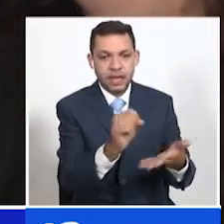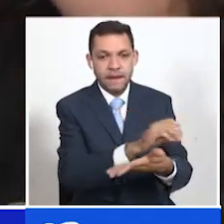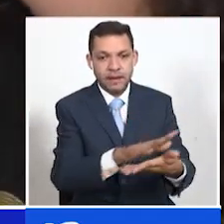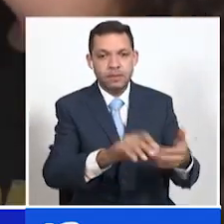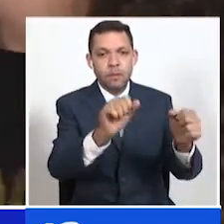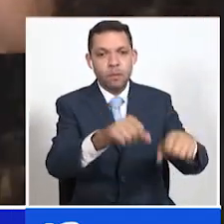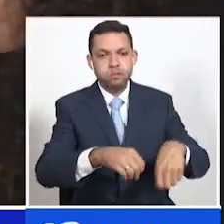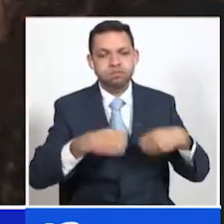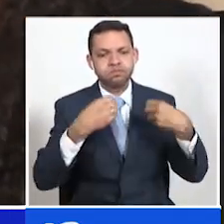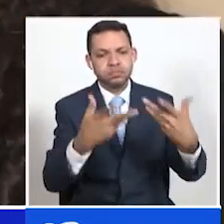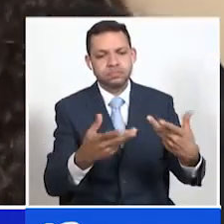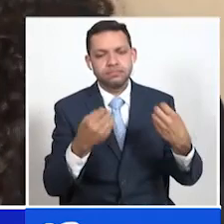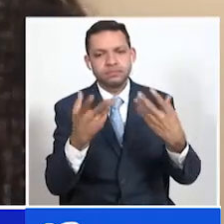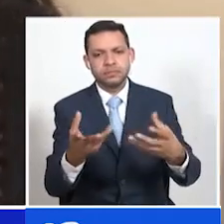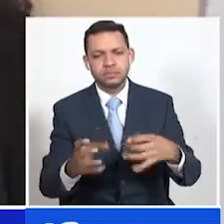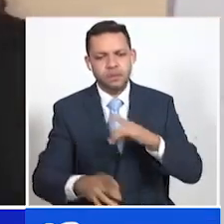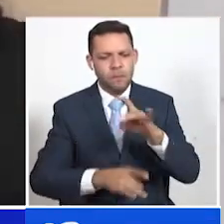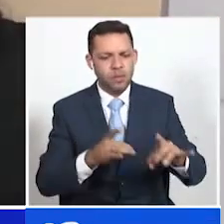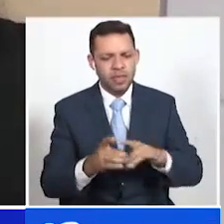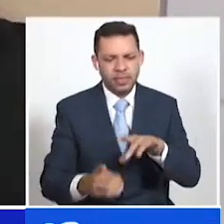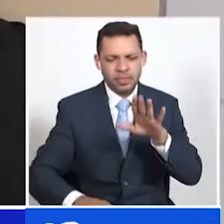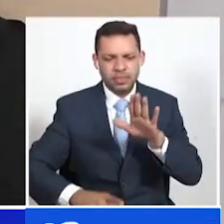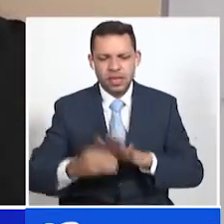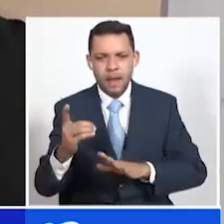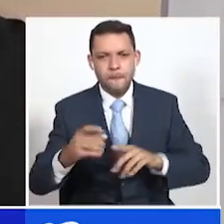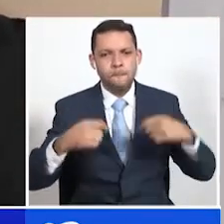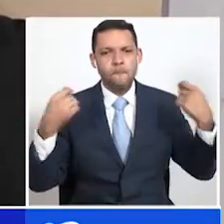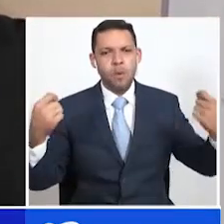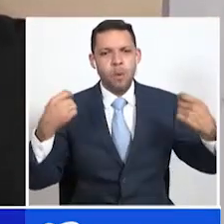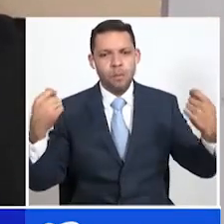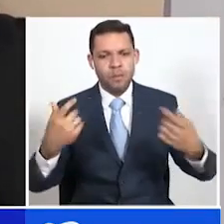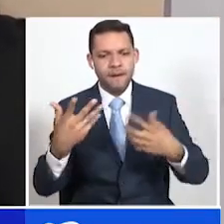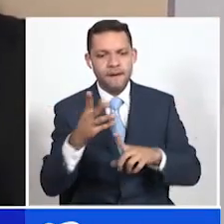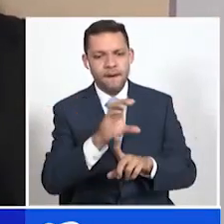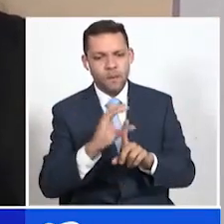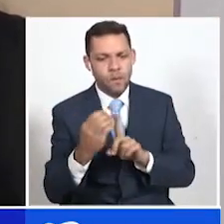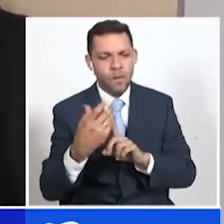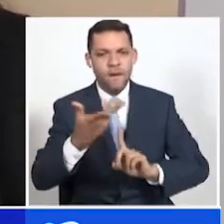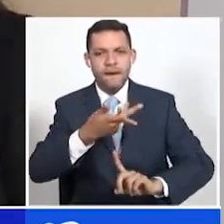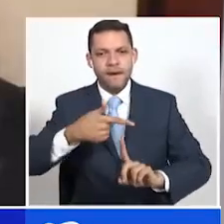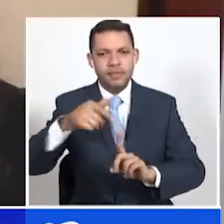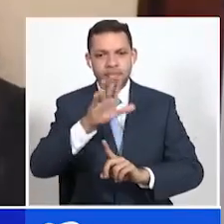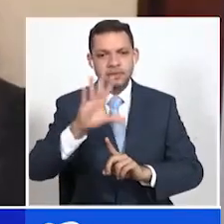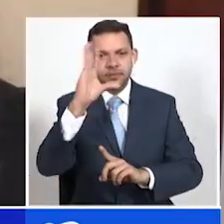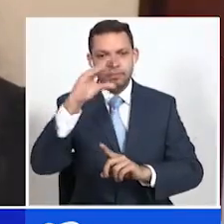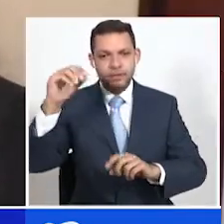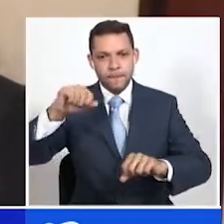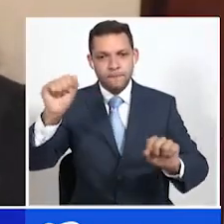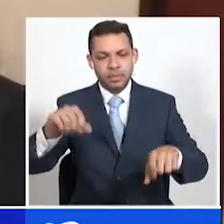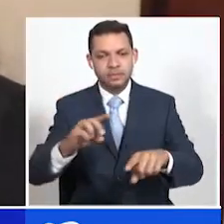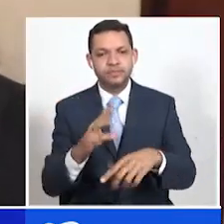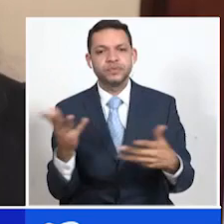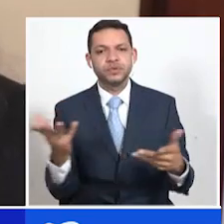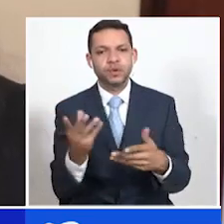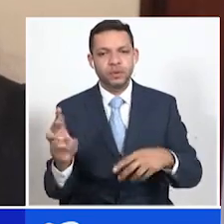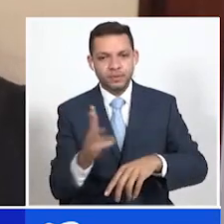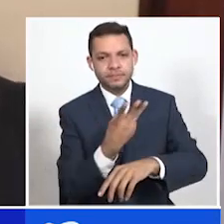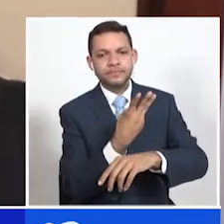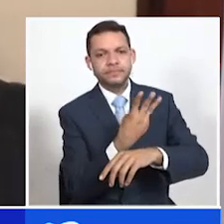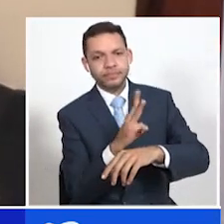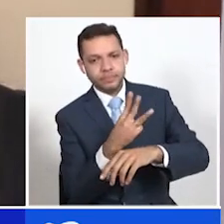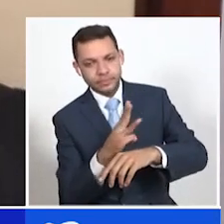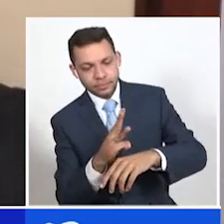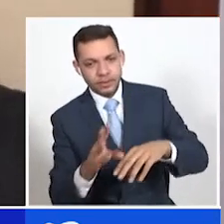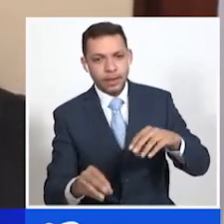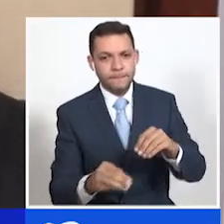tendrá lugar a tiempo para desarrollar y seguir promoviendo el arte y la cultura en el departamento. En la página web de la Gobernación del Quindío